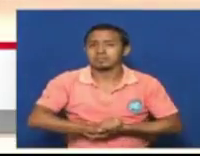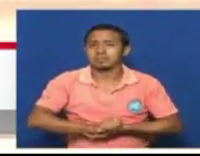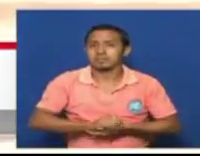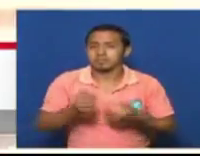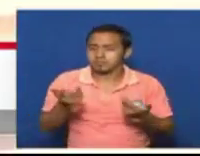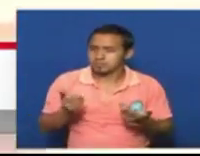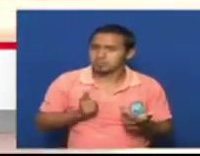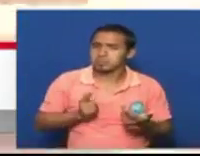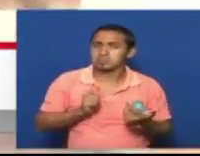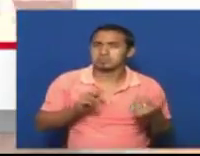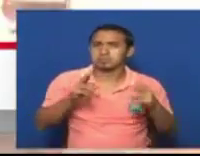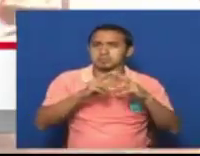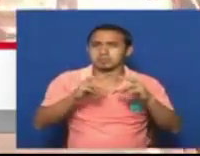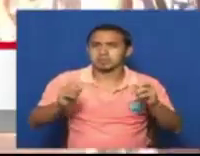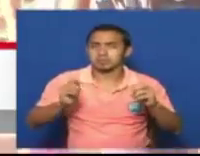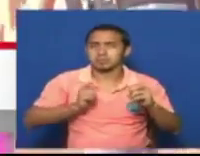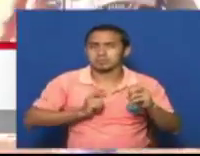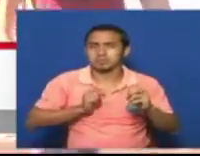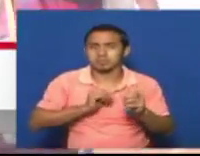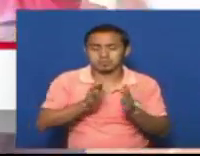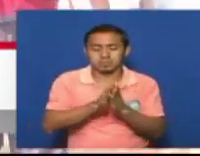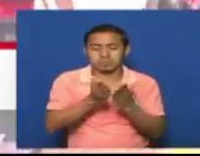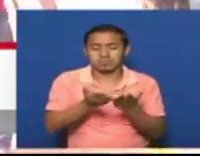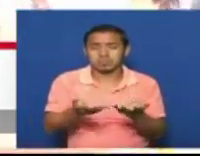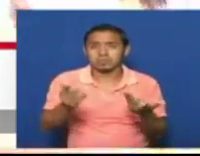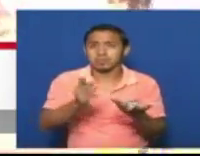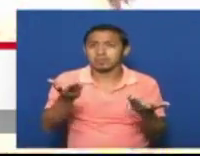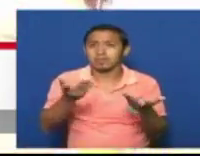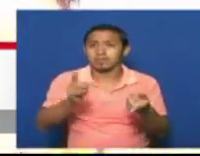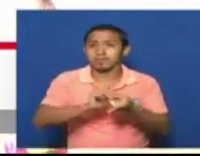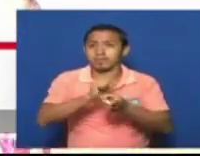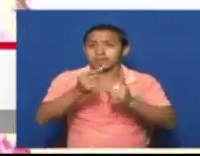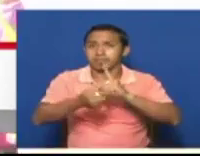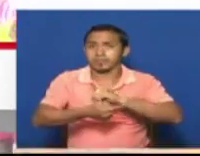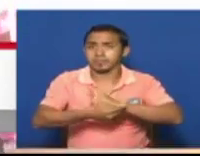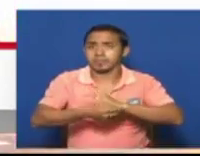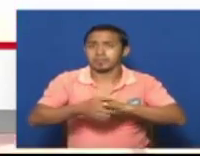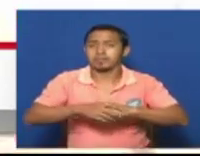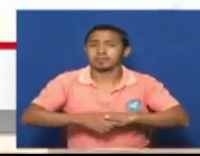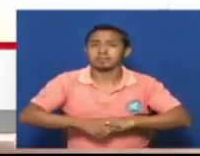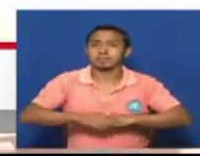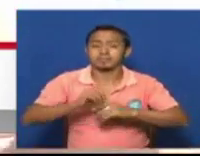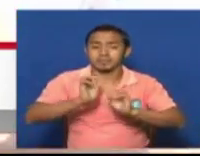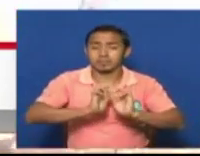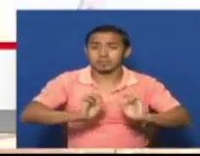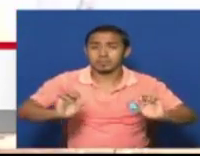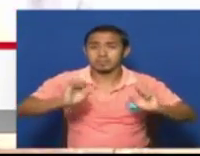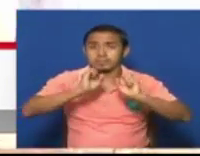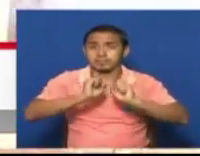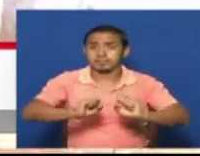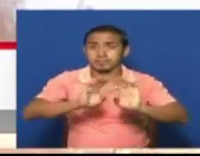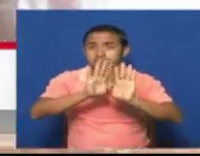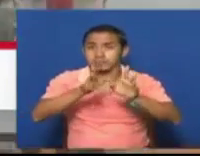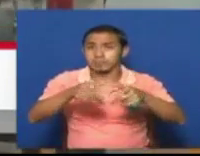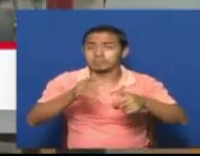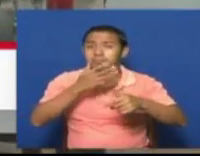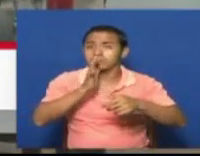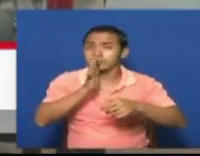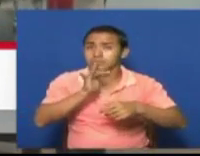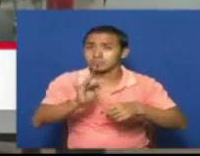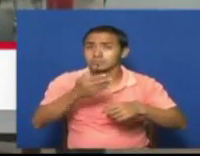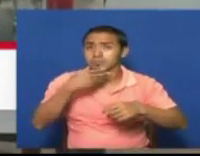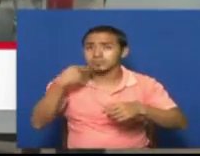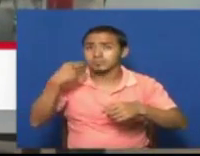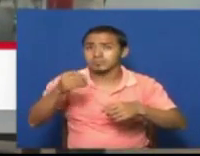cara guau ya cuenta con un libro sobre la adecuación de la convención sobre los derechos de la niña y el niño en las leyes en las